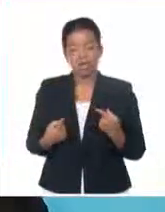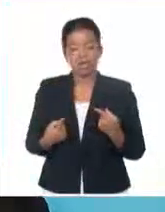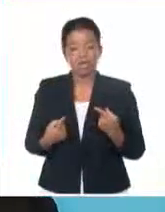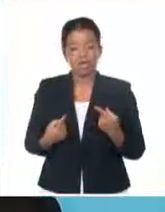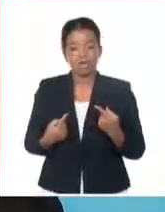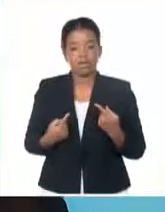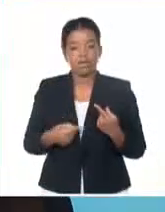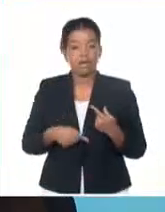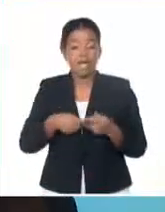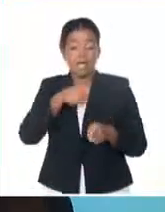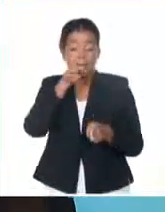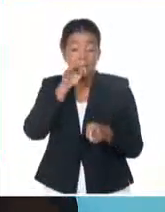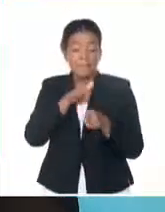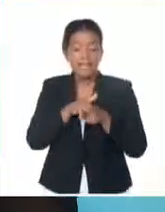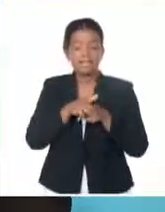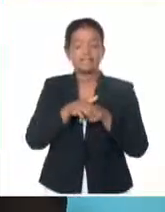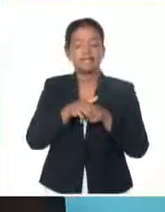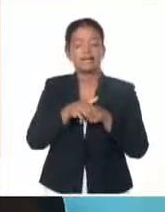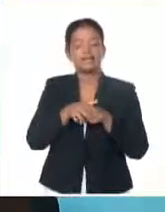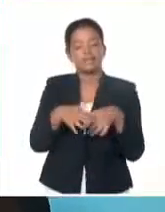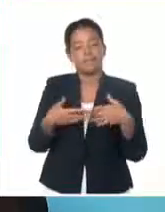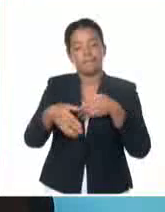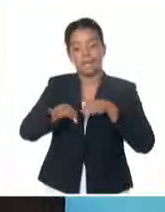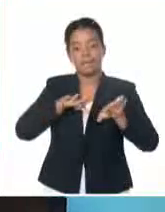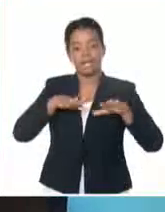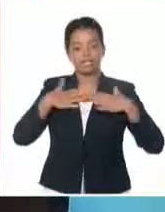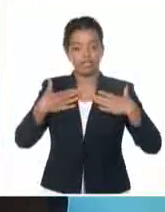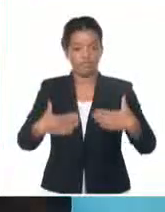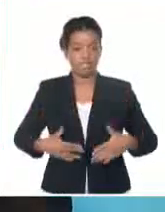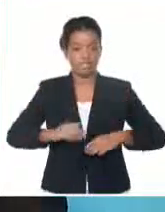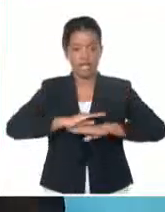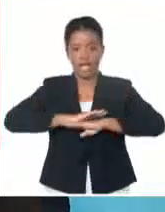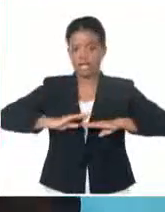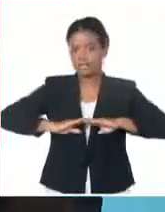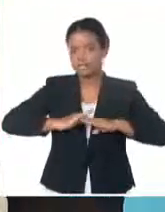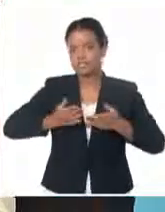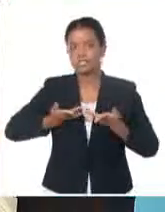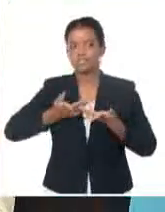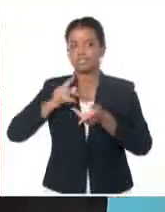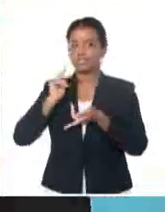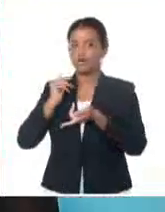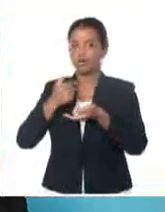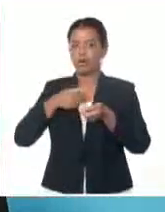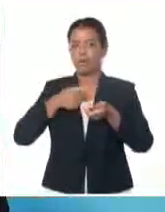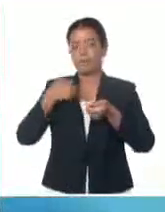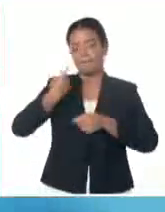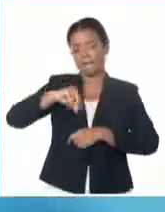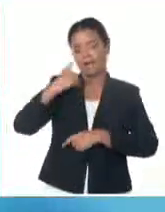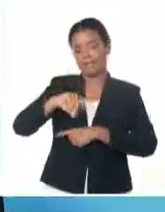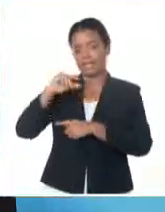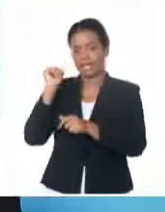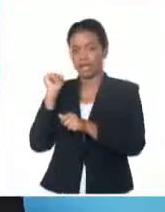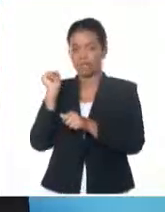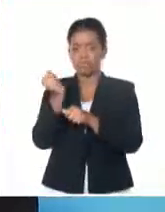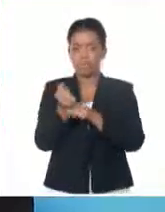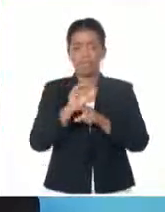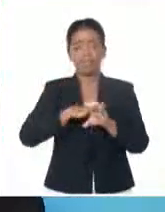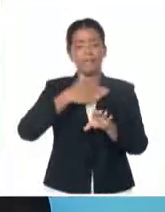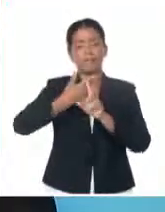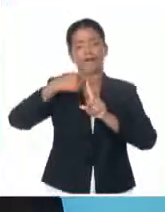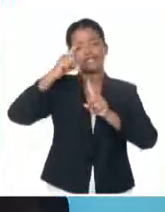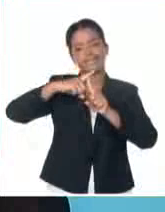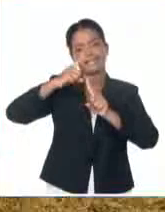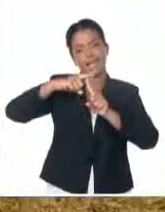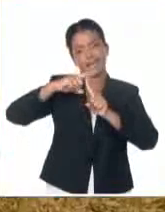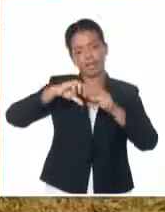física, buscando la base de todas las capacidades físicas para enfrentarnos a la preparación técnica y táctica. El equipo en